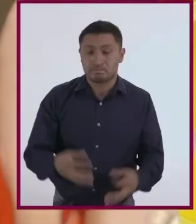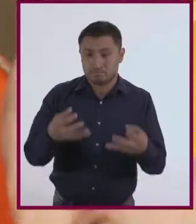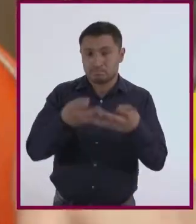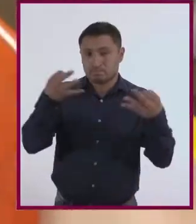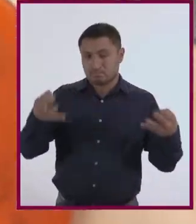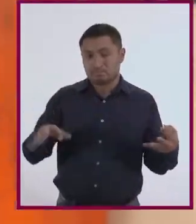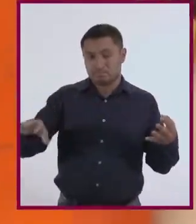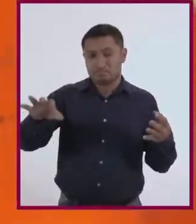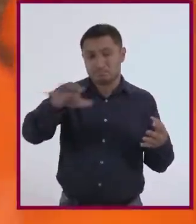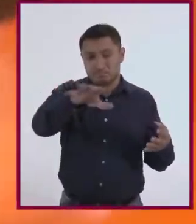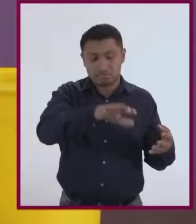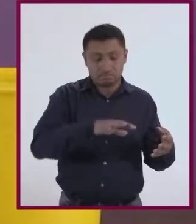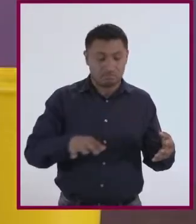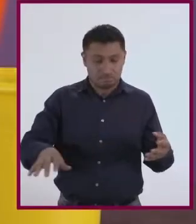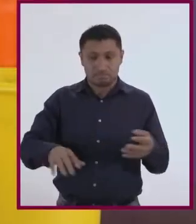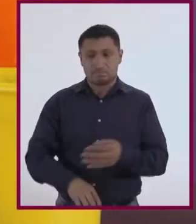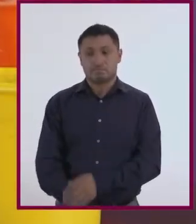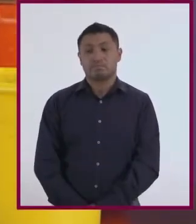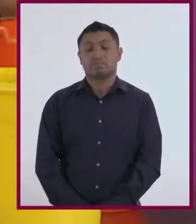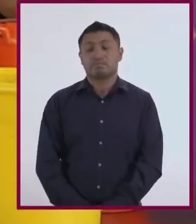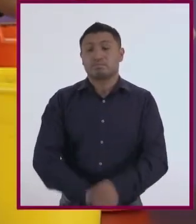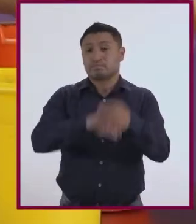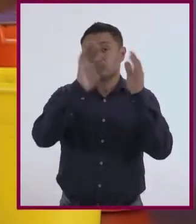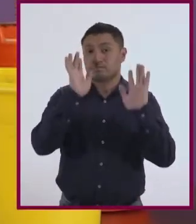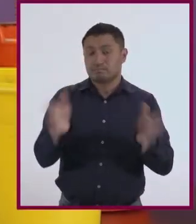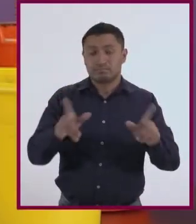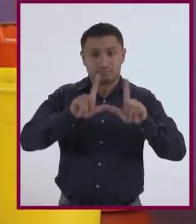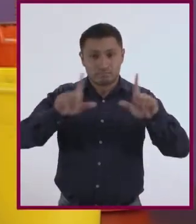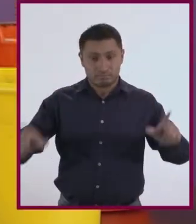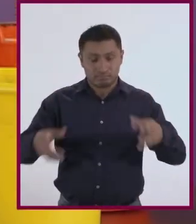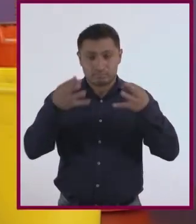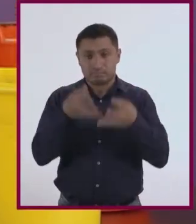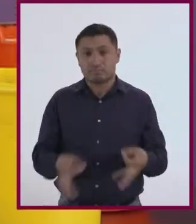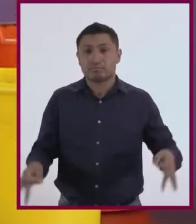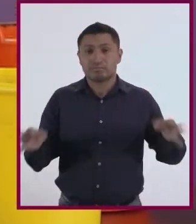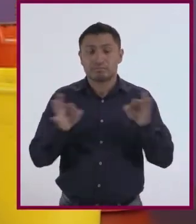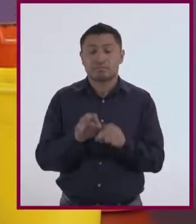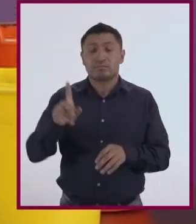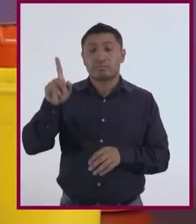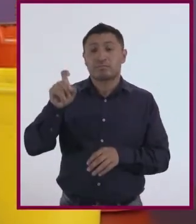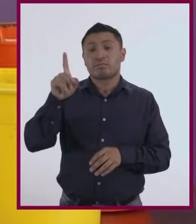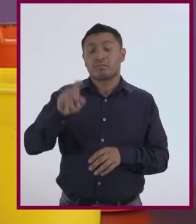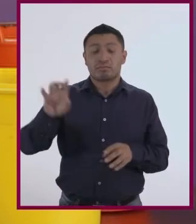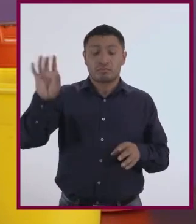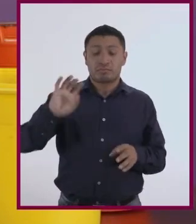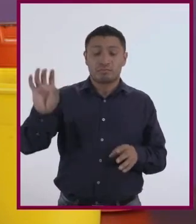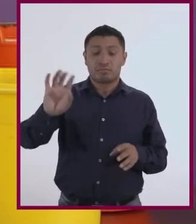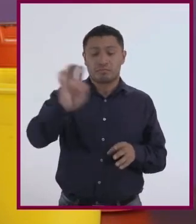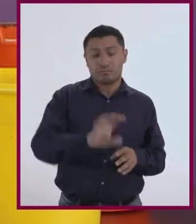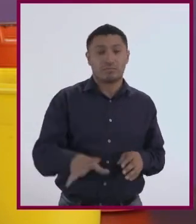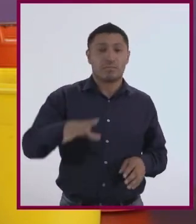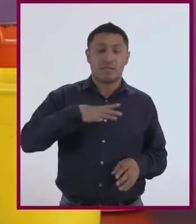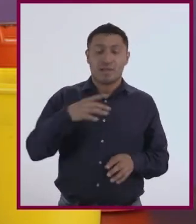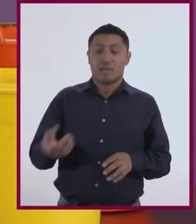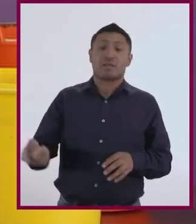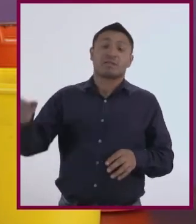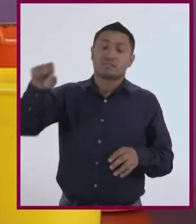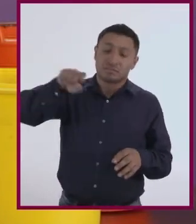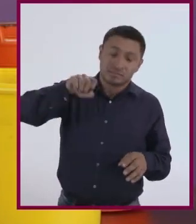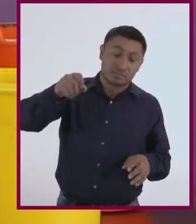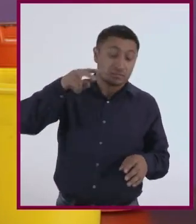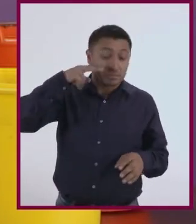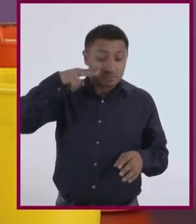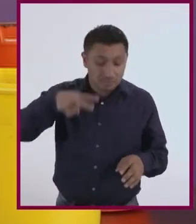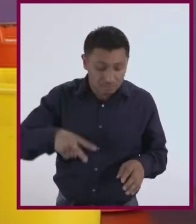nuestra composta. Ya que la tenemos, es muy importante mantenerla húmeda. Estarla regando, tenemos que estar